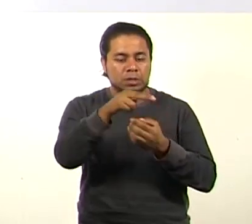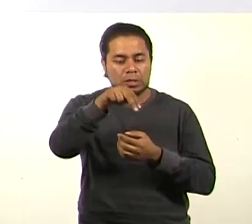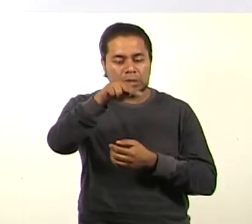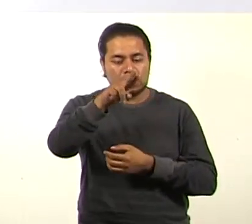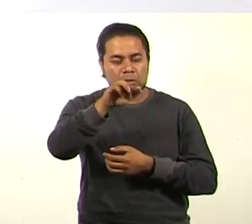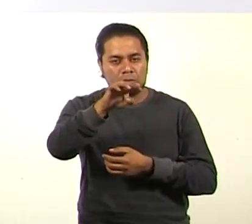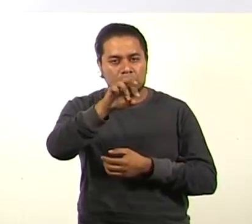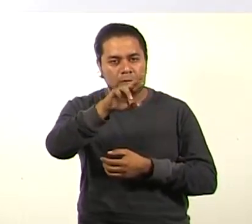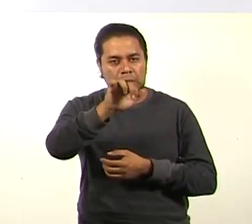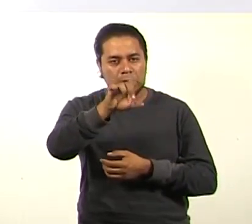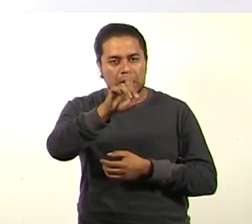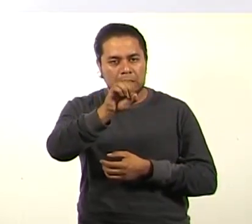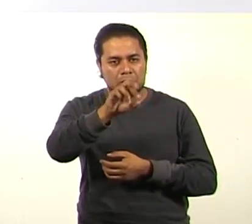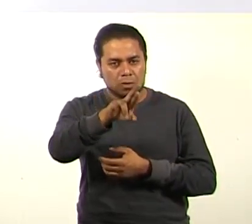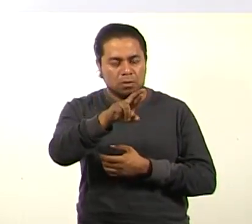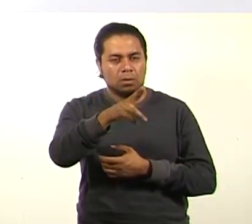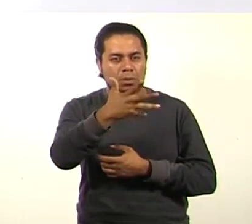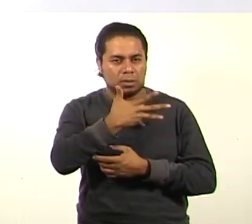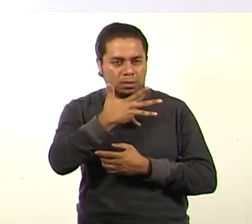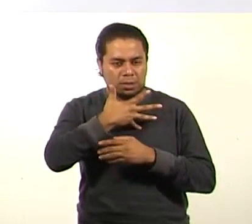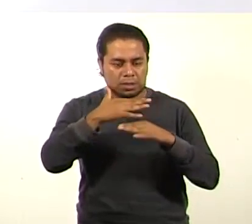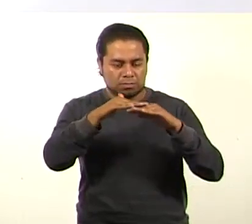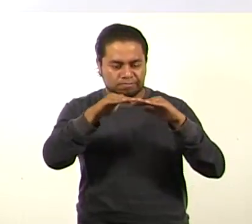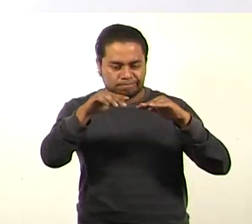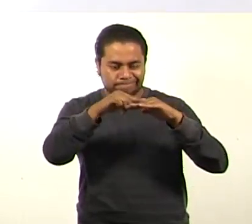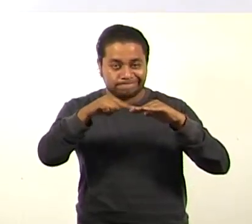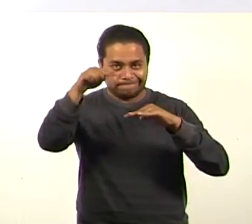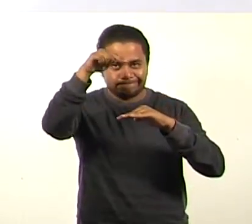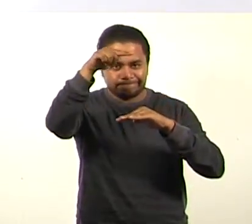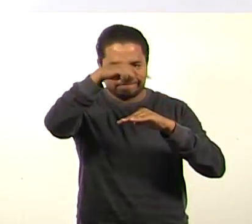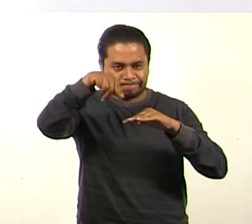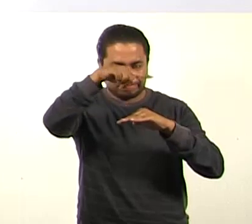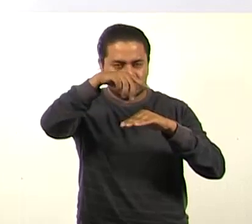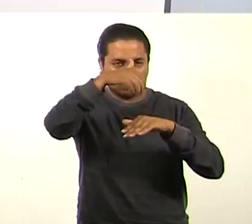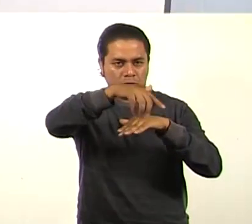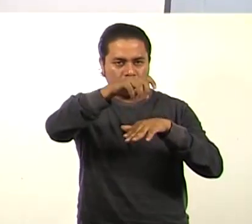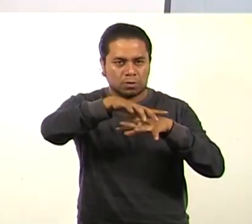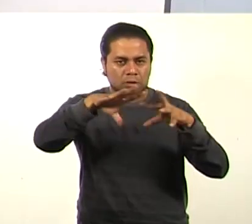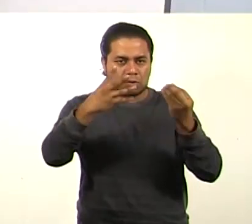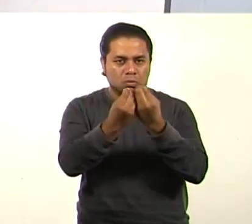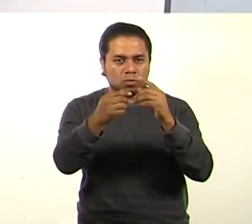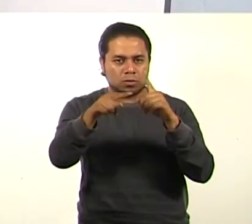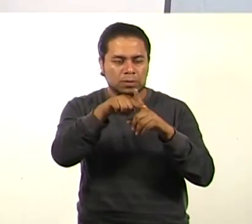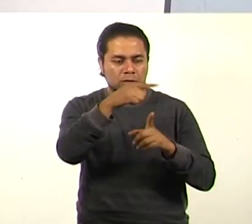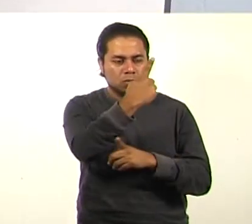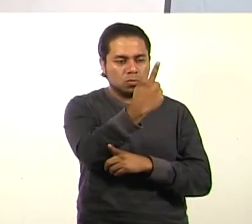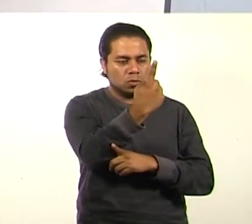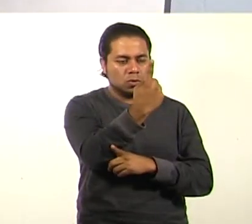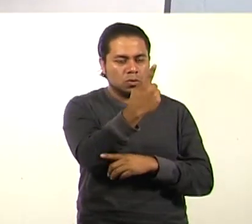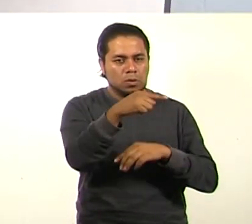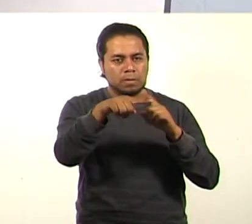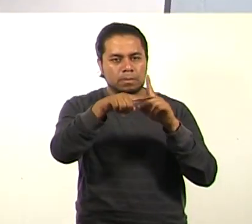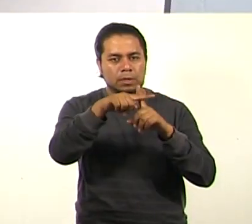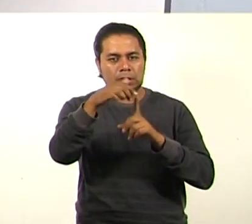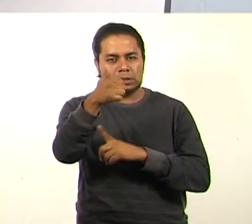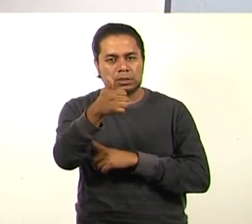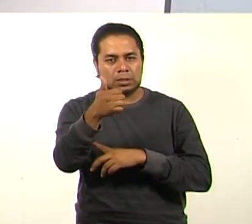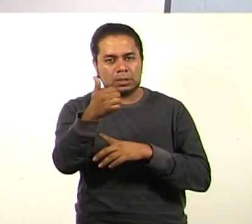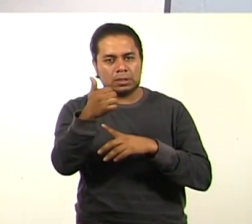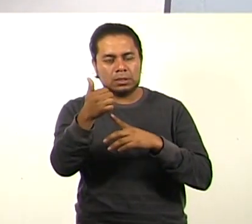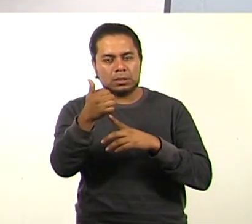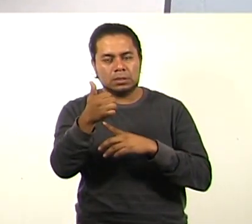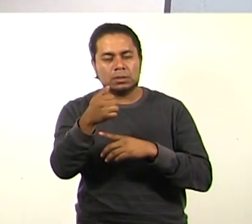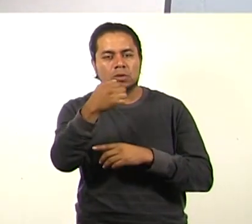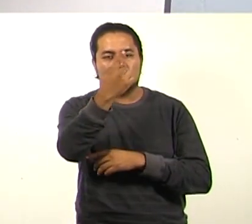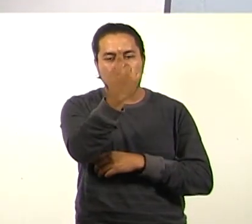está arriba de la barra. Entonces, sumamos los numeradores. 1 más 6, 1